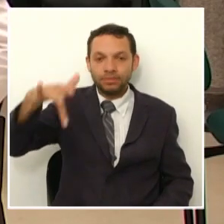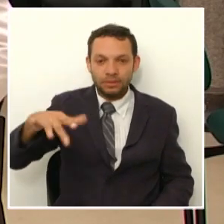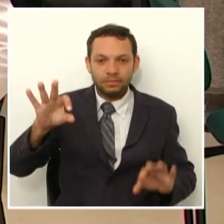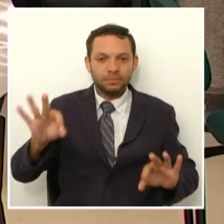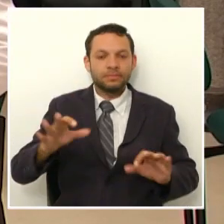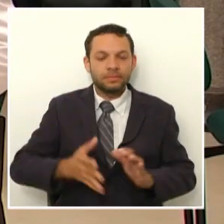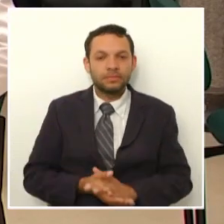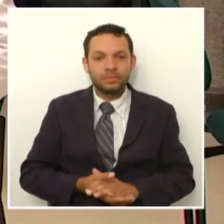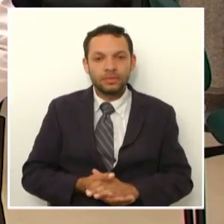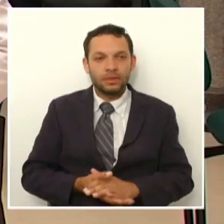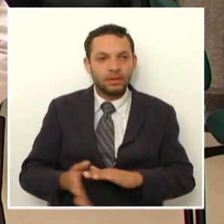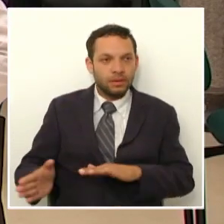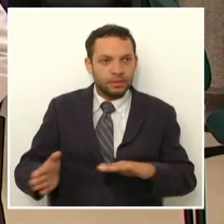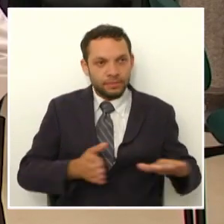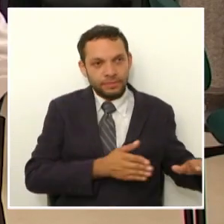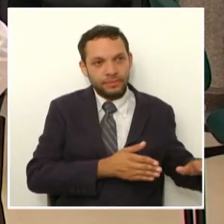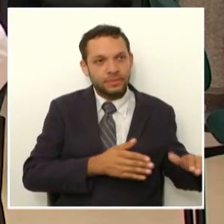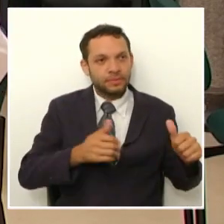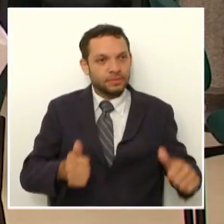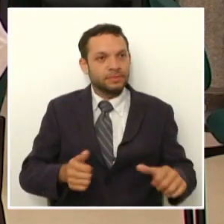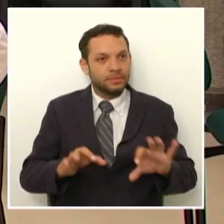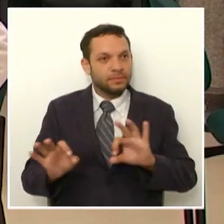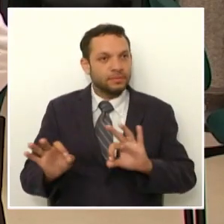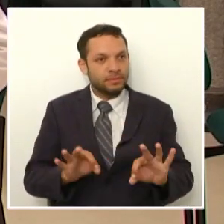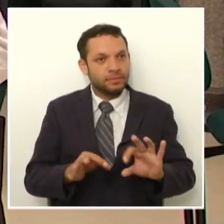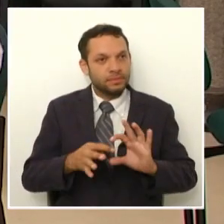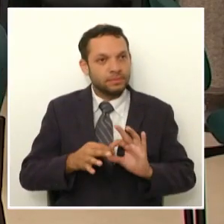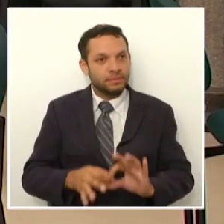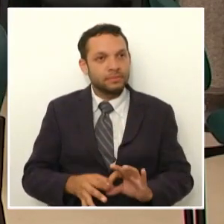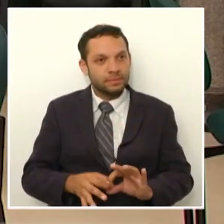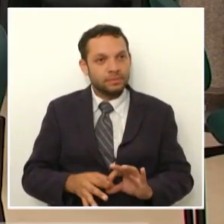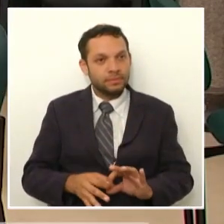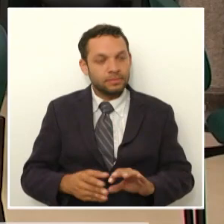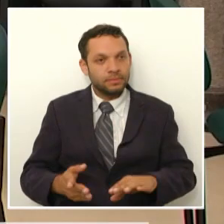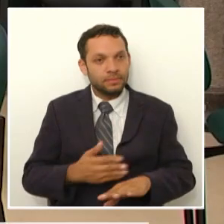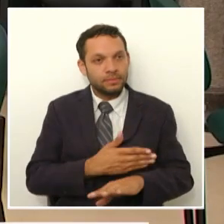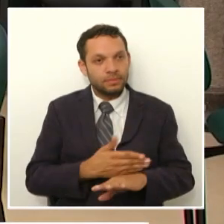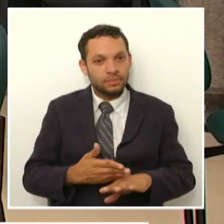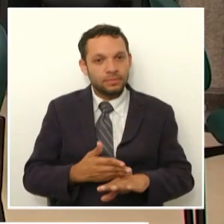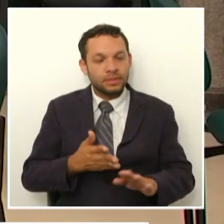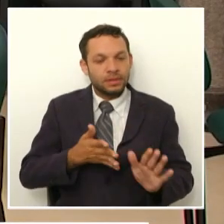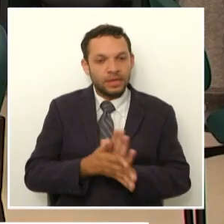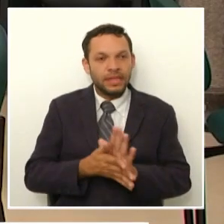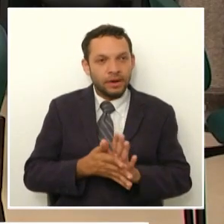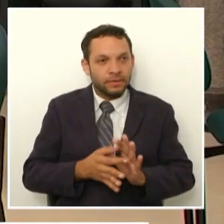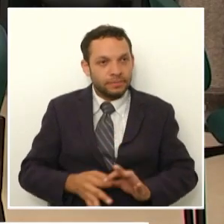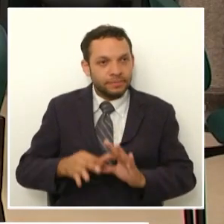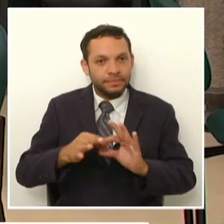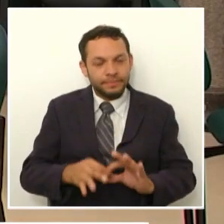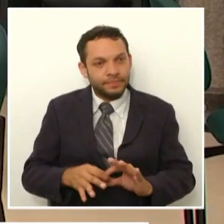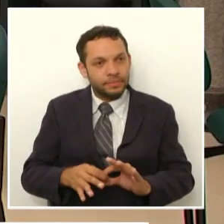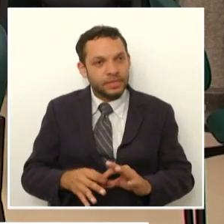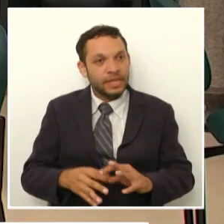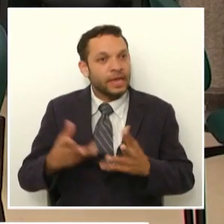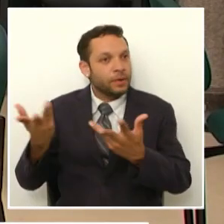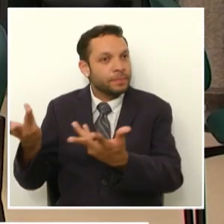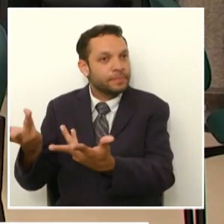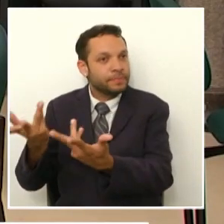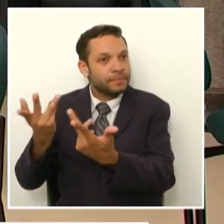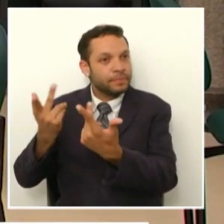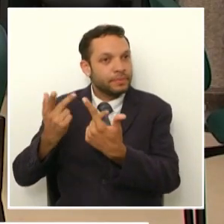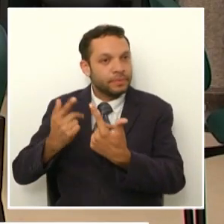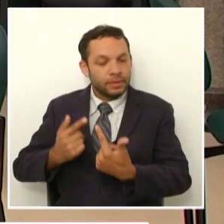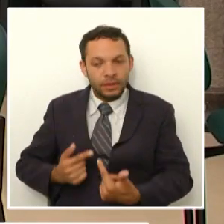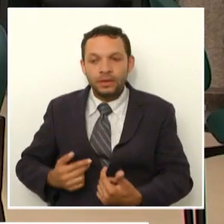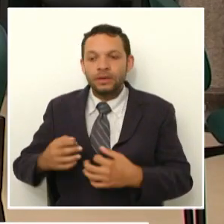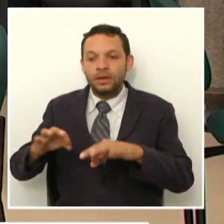Manizales. Bueno, yo quiero que le contemos, bueno, vamos a ir a este corte de comerciales, porque yo sí quiero que usted nos cuente que es que todo el mundo cree que la